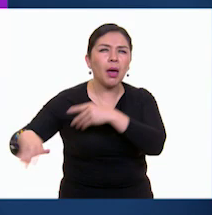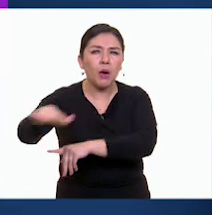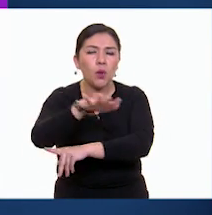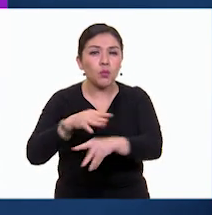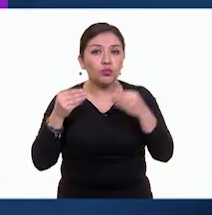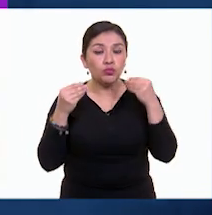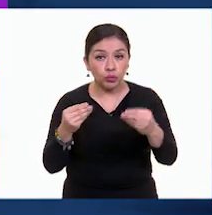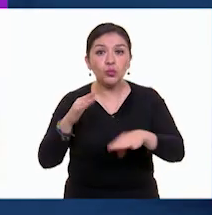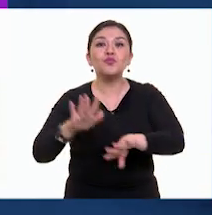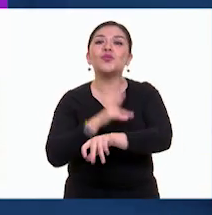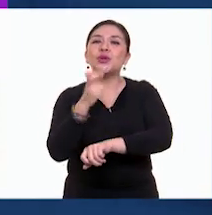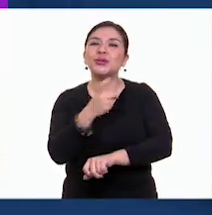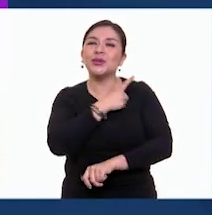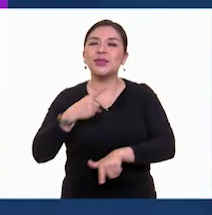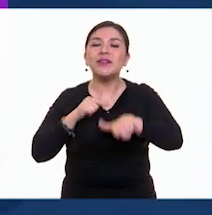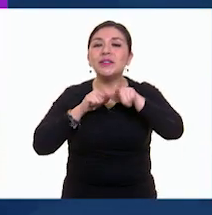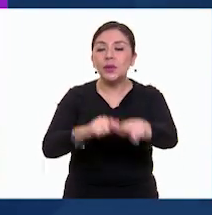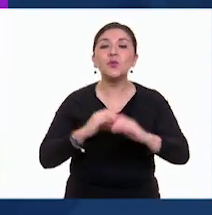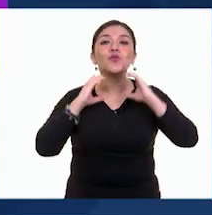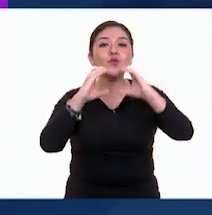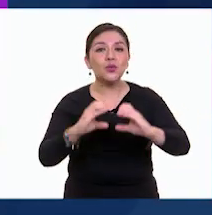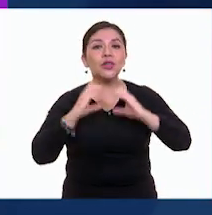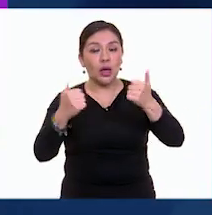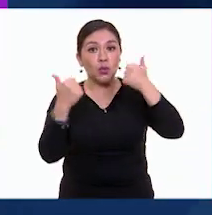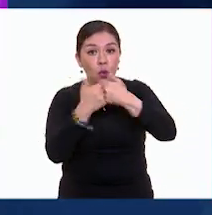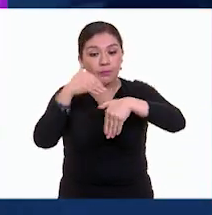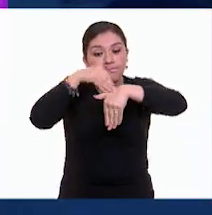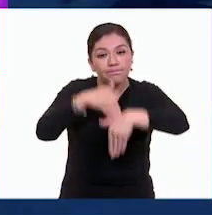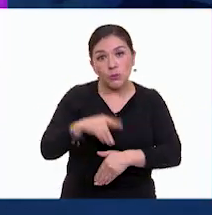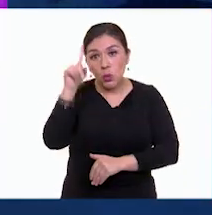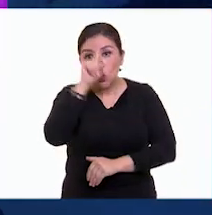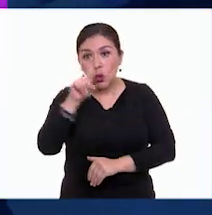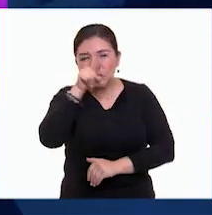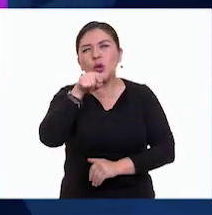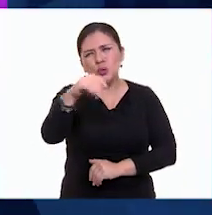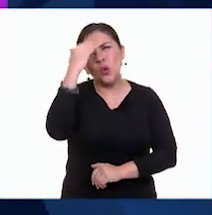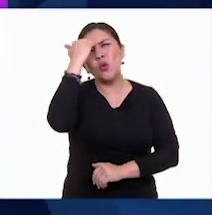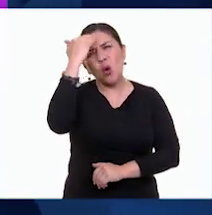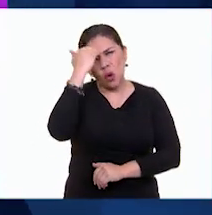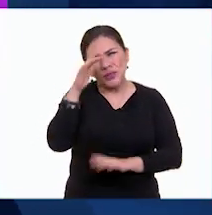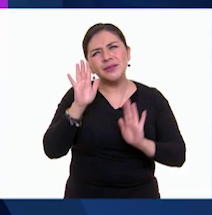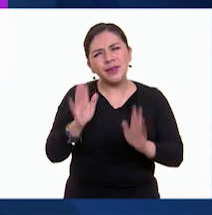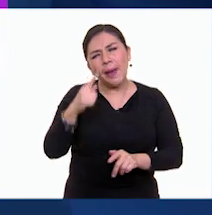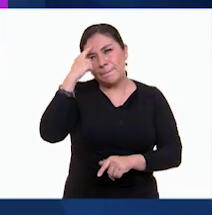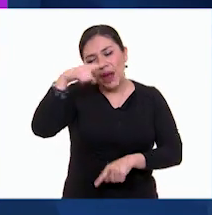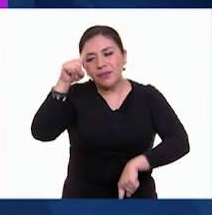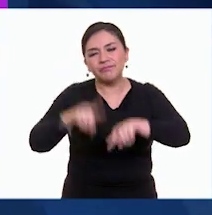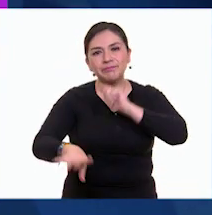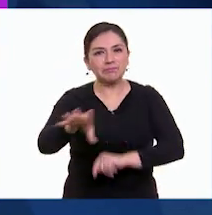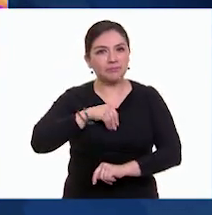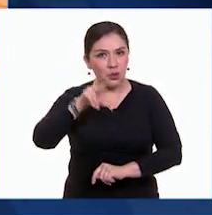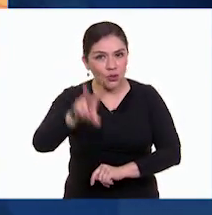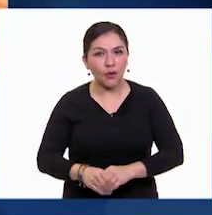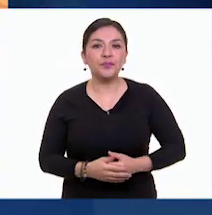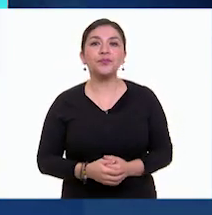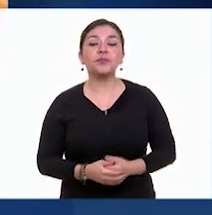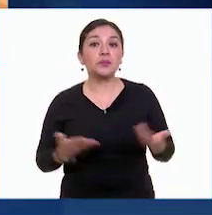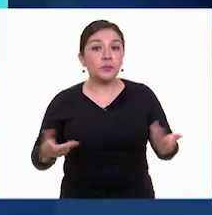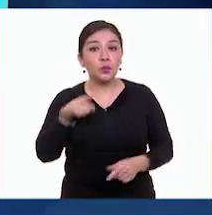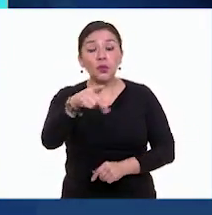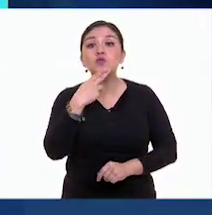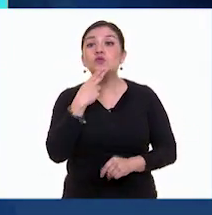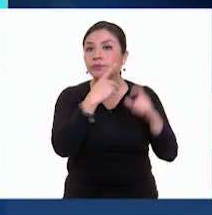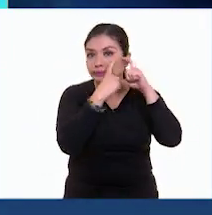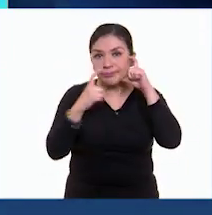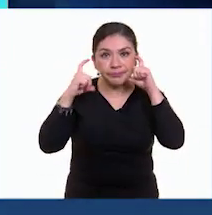personas. Por eso hay que continuar cuidándonos siguiendo las buenas prácticas que ya todos conocemos para evitar contagiarnos.